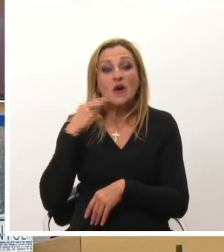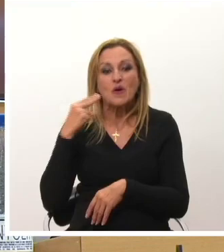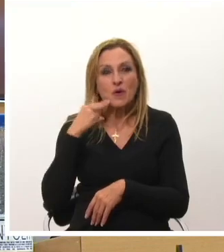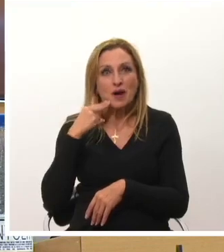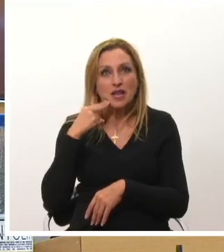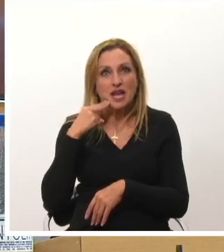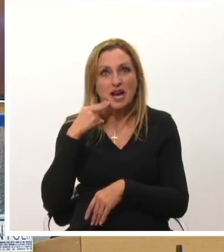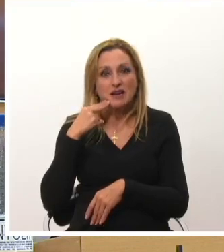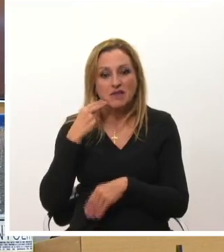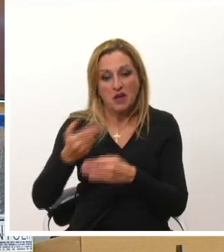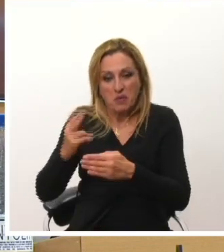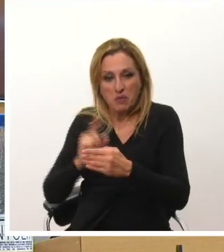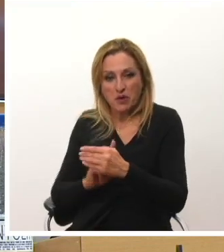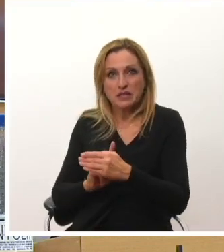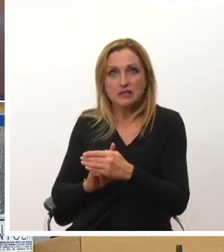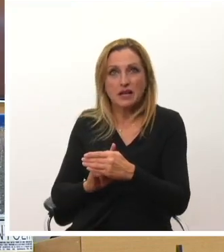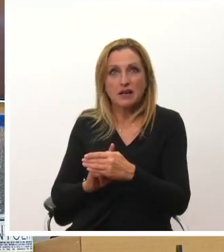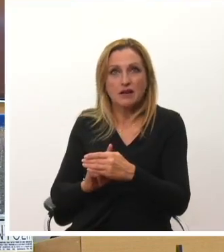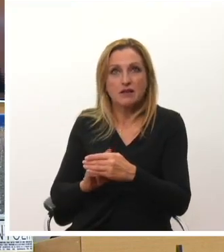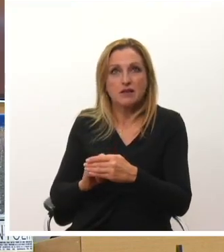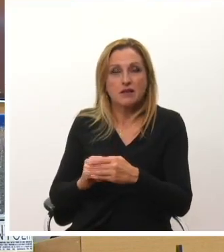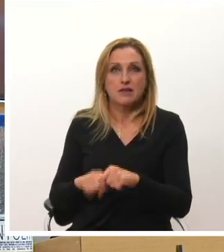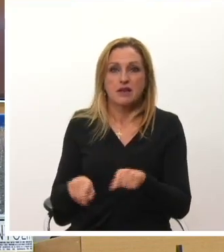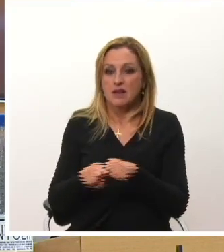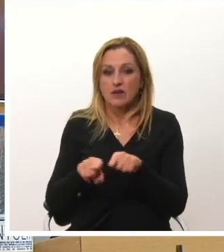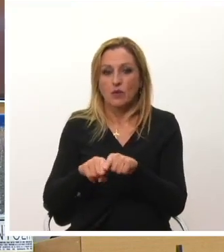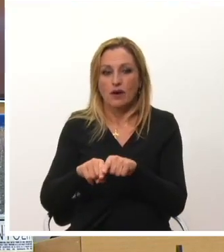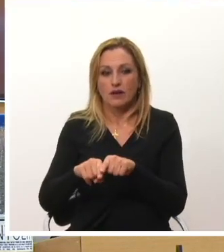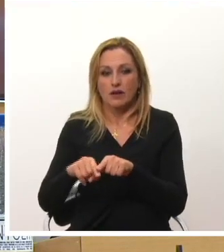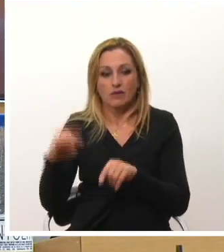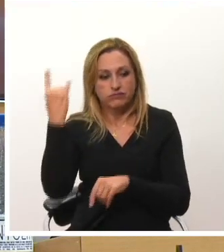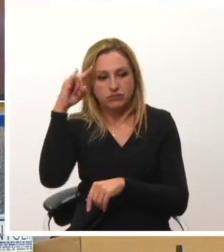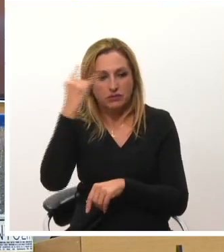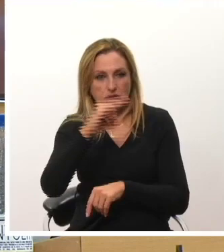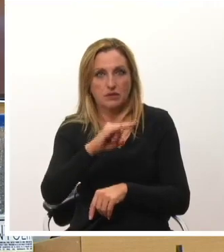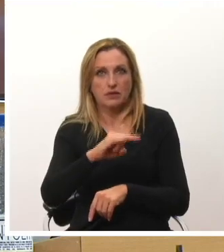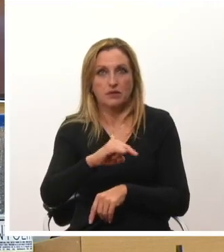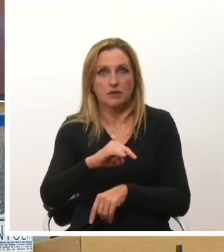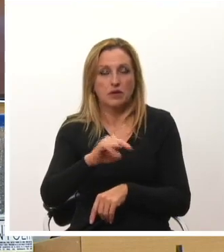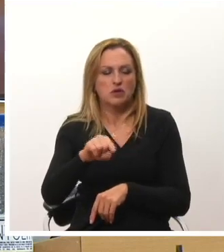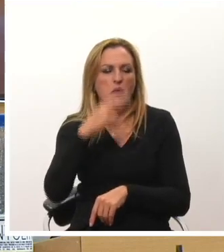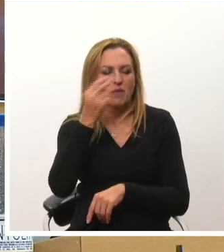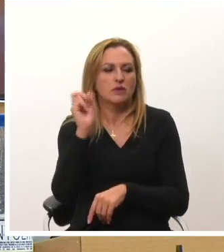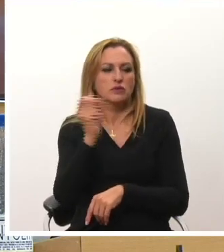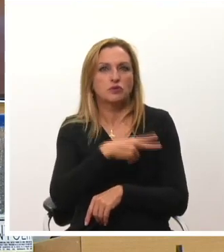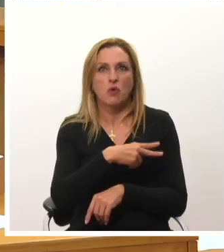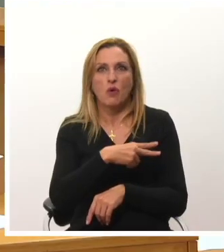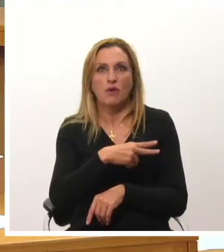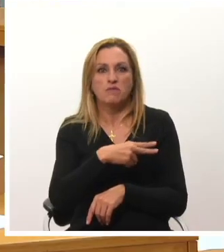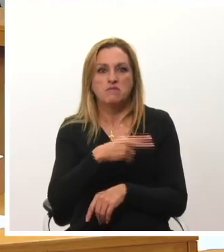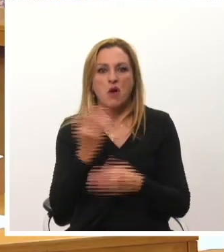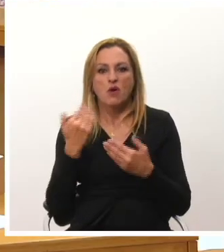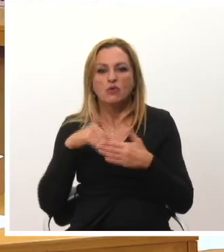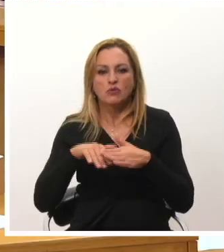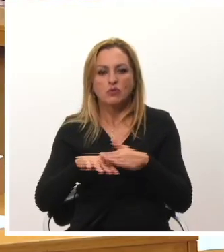que es lo que hace Bueno ya sabes los toros no bueno Habla dice usted que es muy chulo porque dice invasión Oh ya está